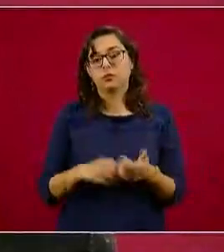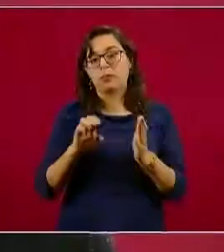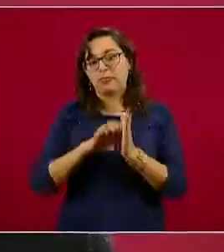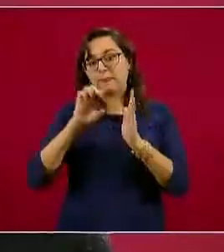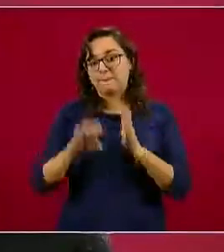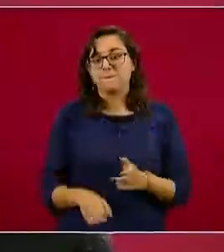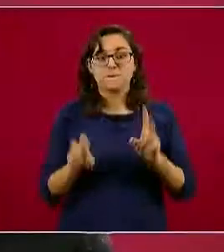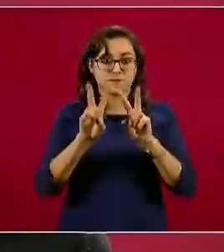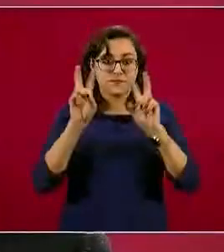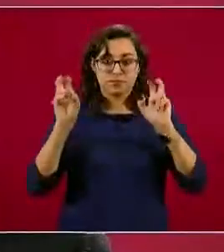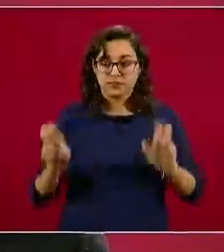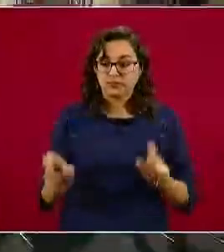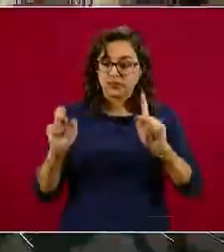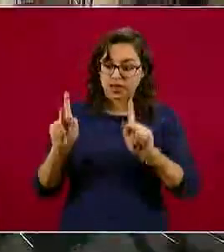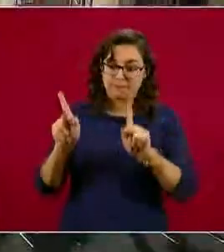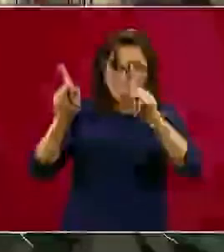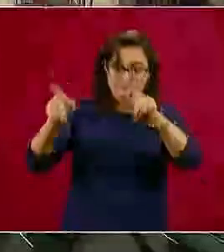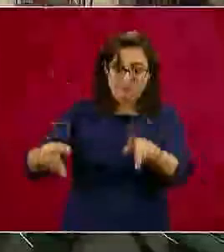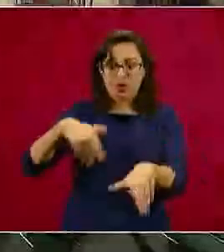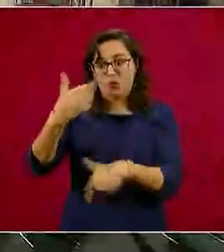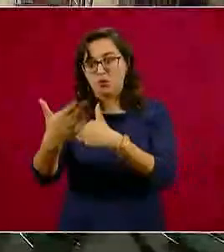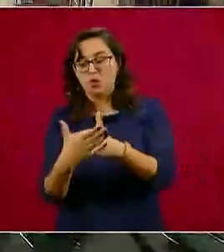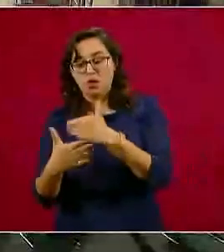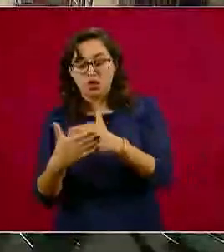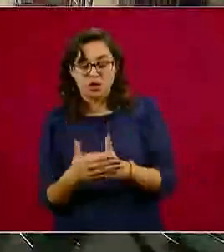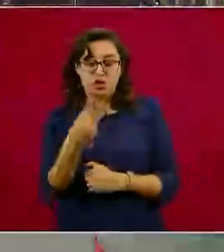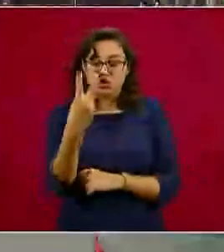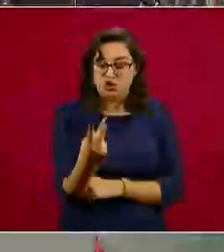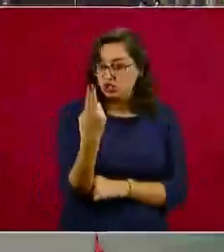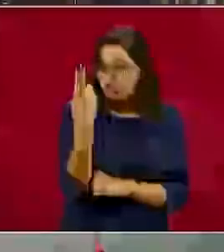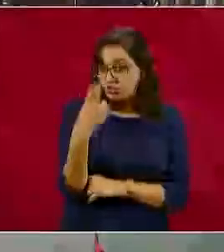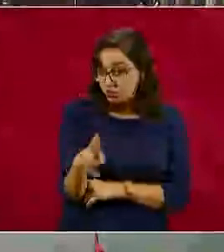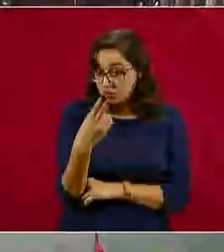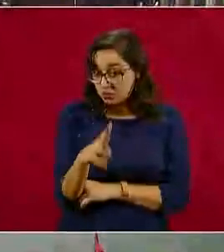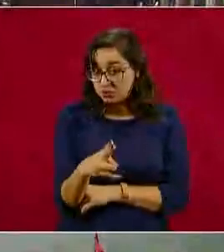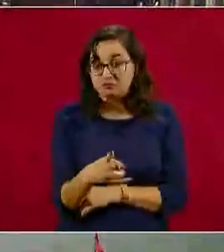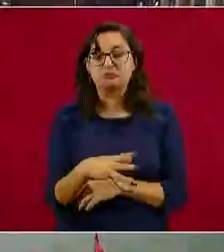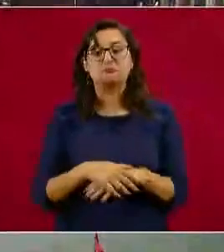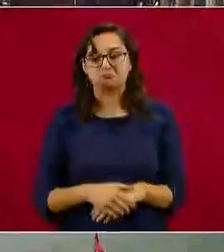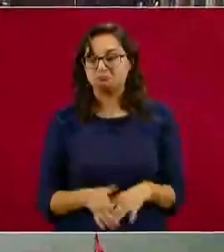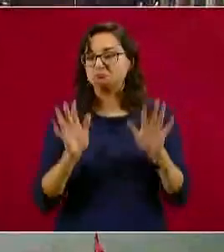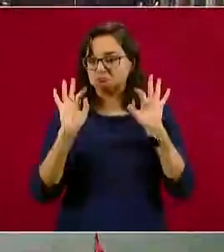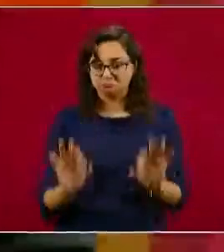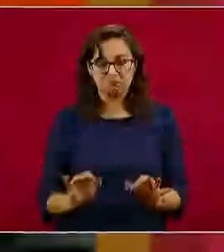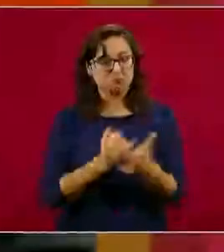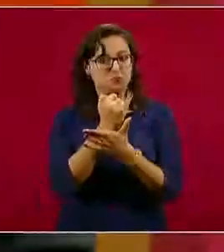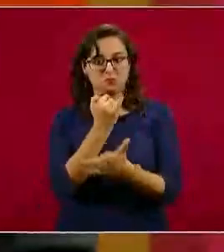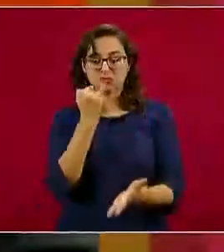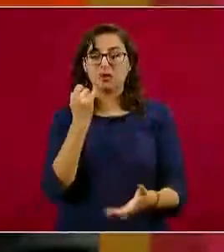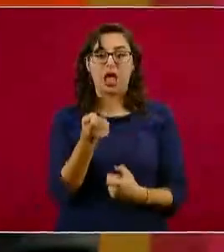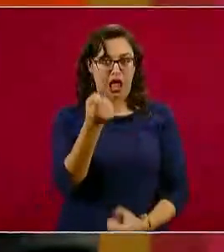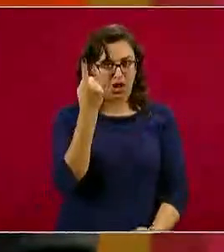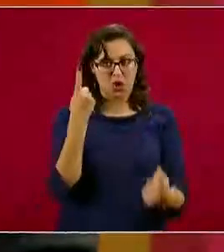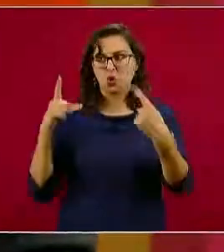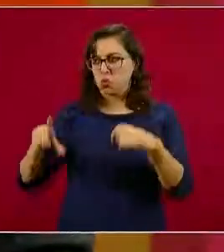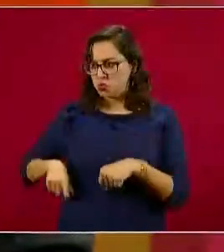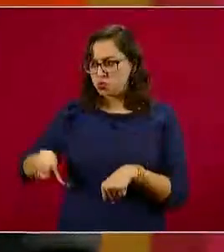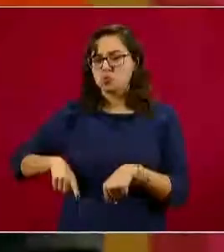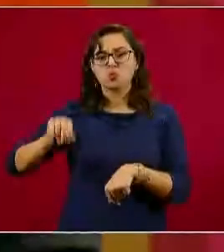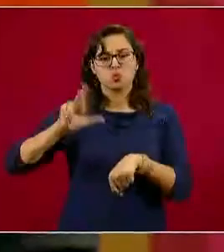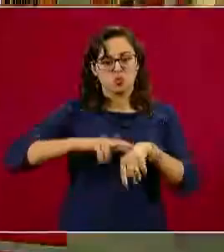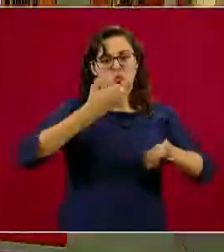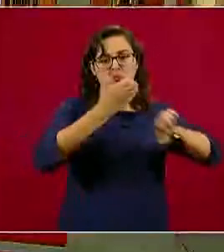panteones. Próximamente viene el 2 de noviembre y ya se ha tomado una muy sensata decisión por parte de algunos gobiernos